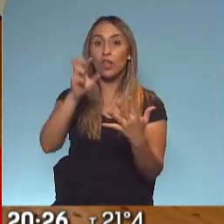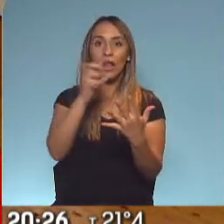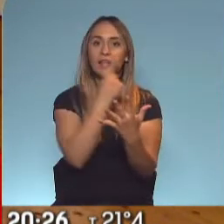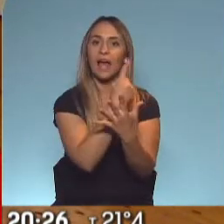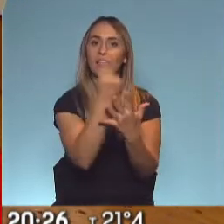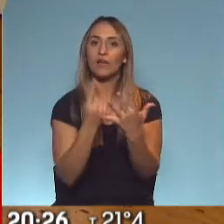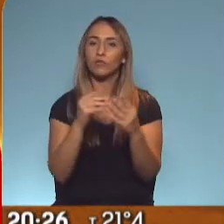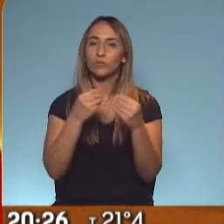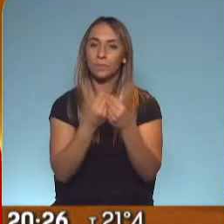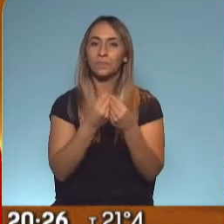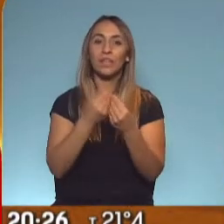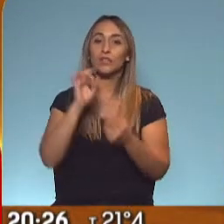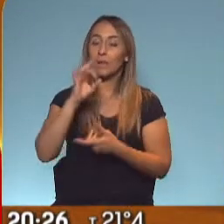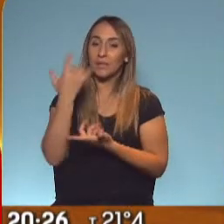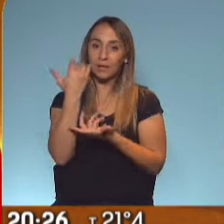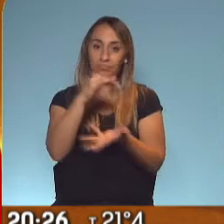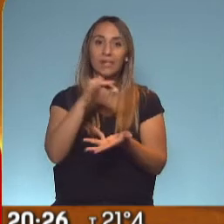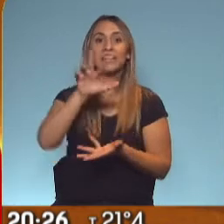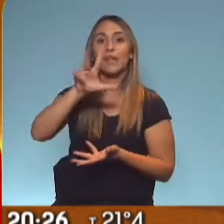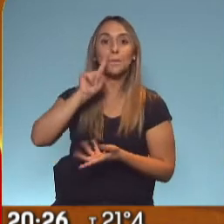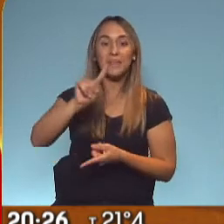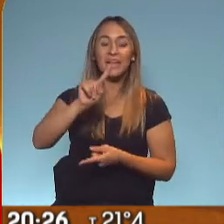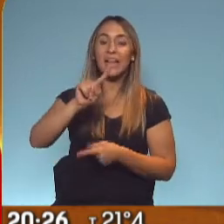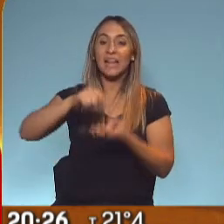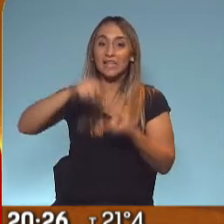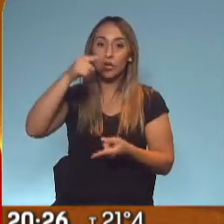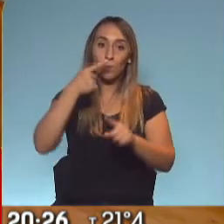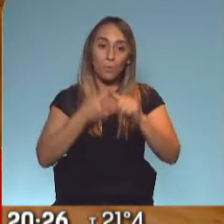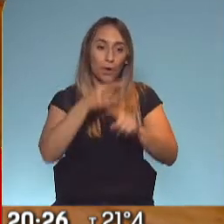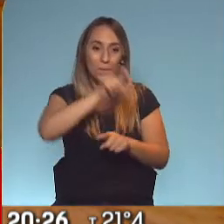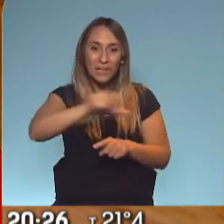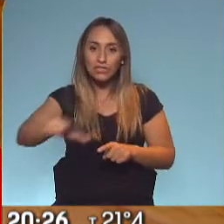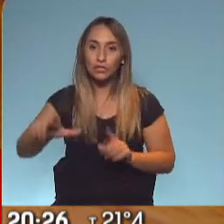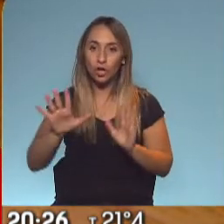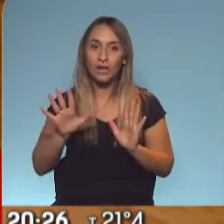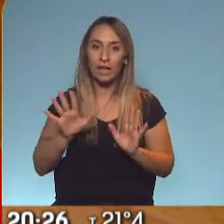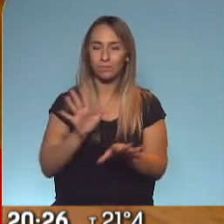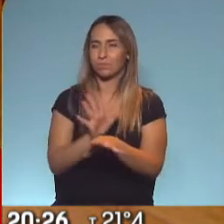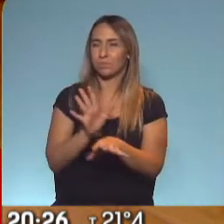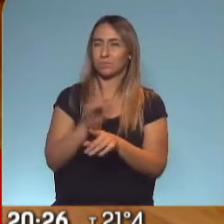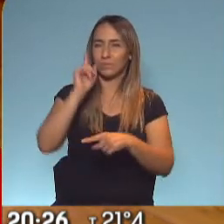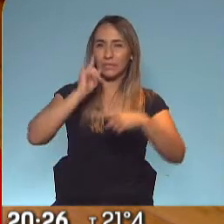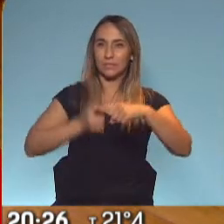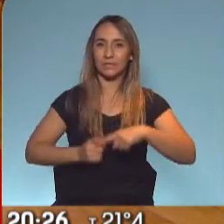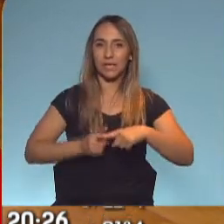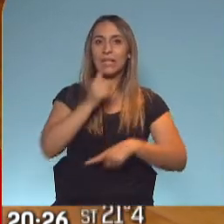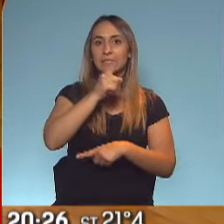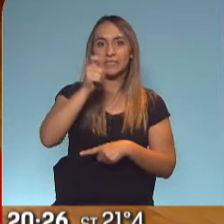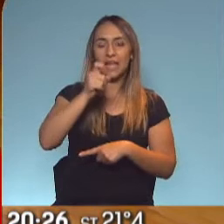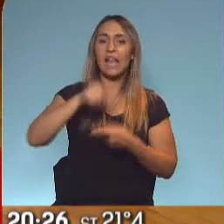un consumo de 3.000 litros por persona. Ajá, a ver, referencianos. 100 litros diarios. 100 litros diarios. 100 litros